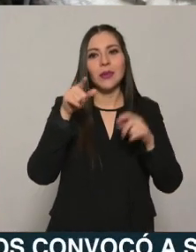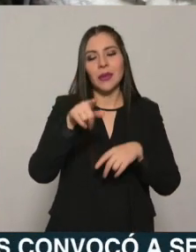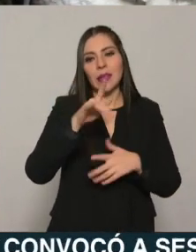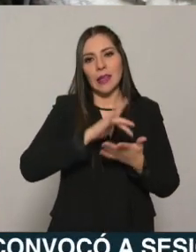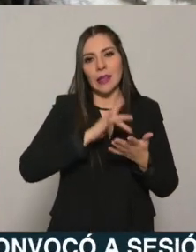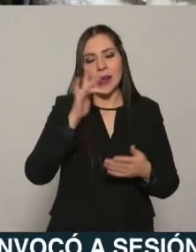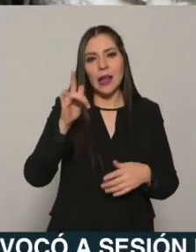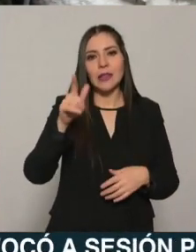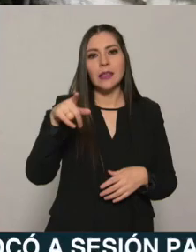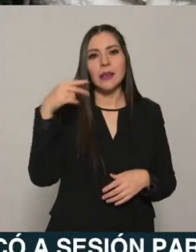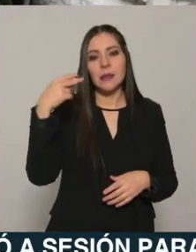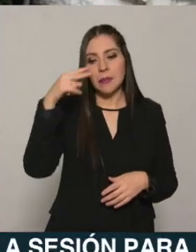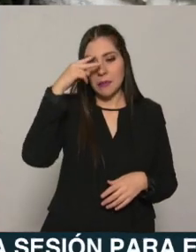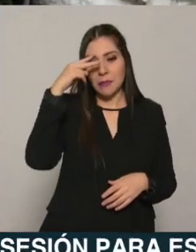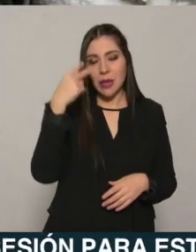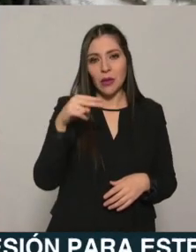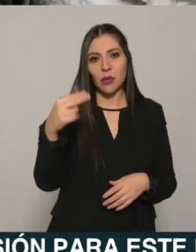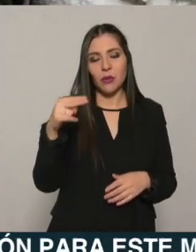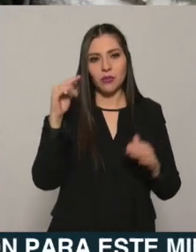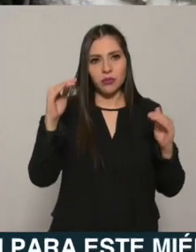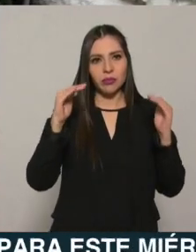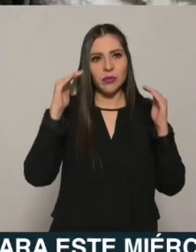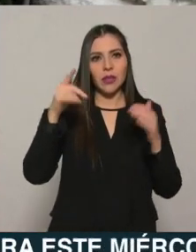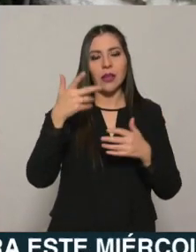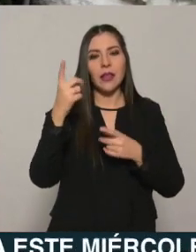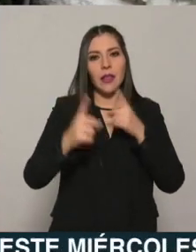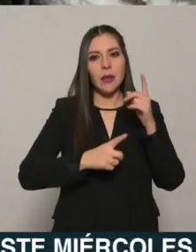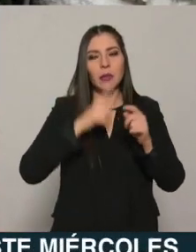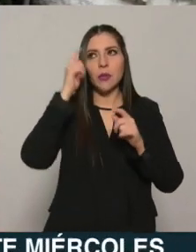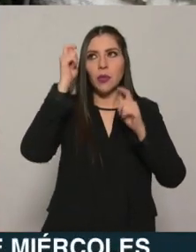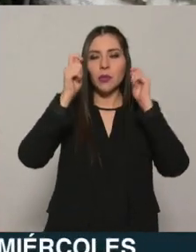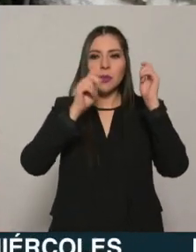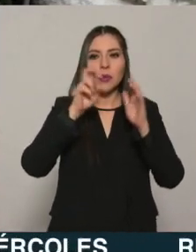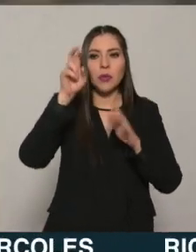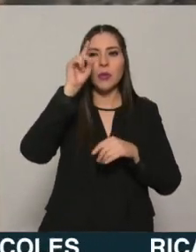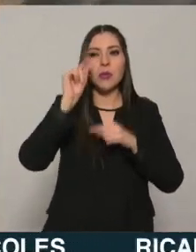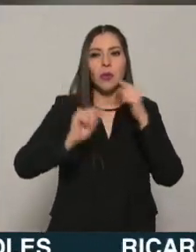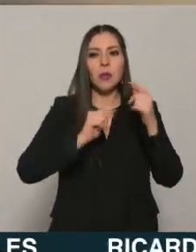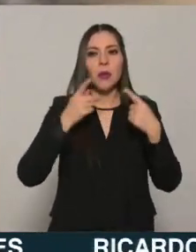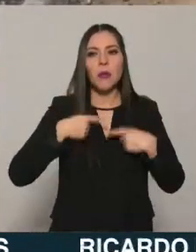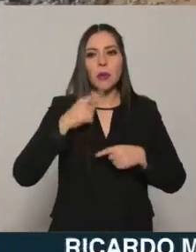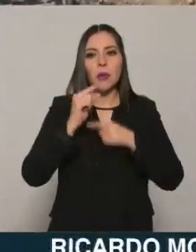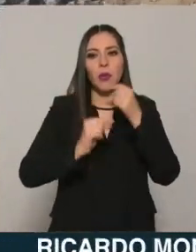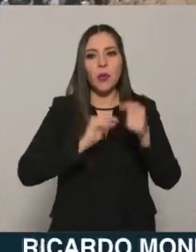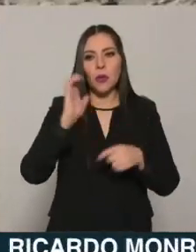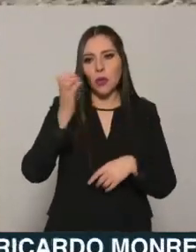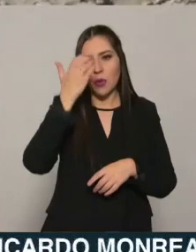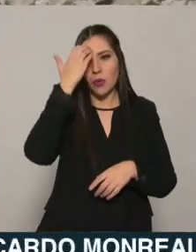deporte que es el alpinismo, que poco a poco ahí la juventud y la gente va conociendo.